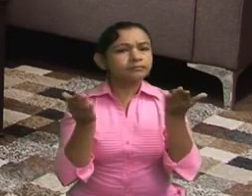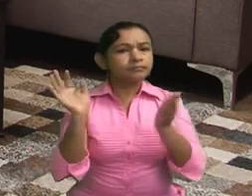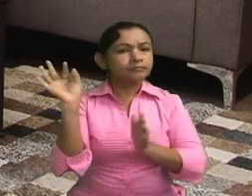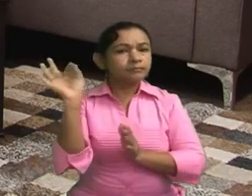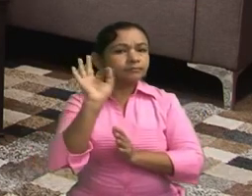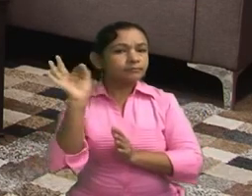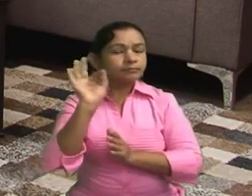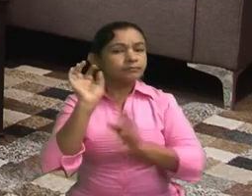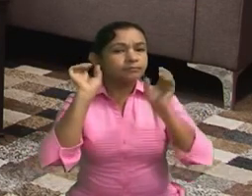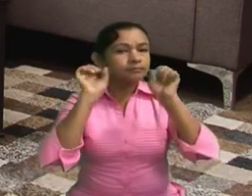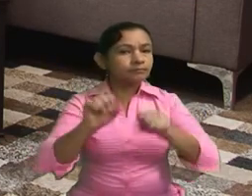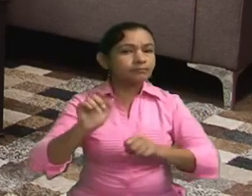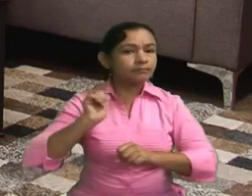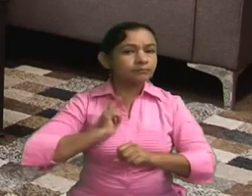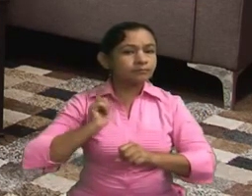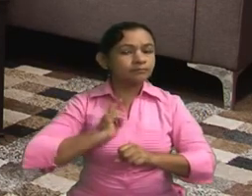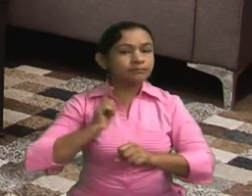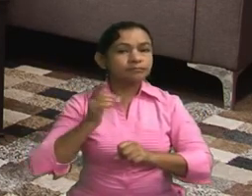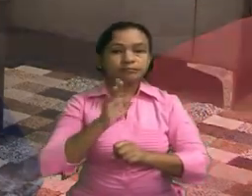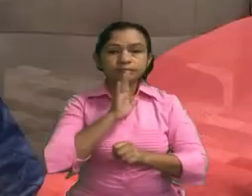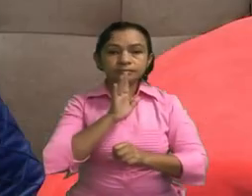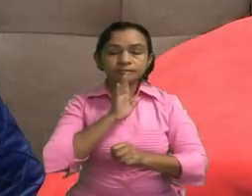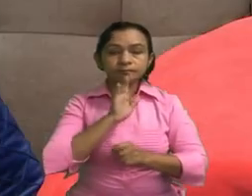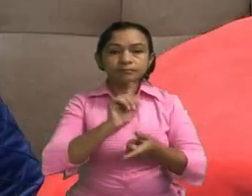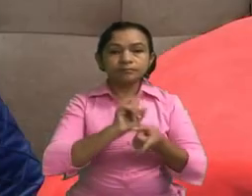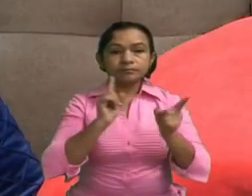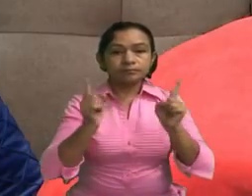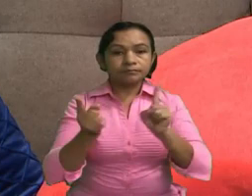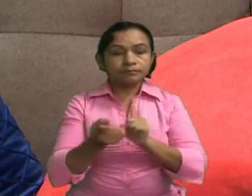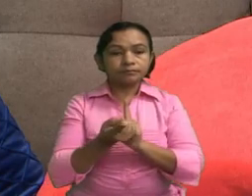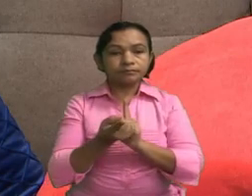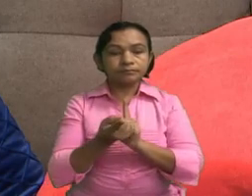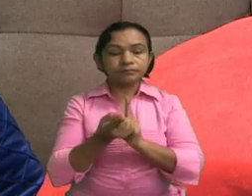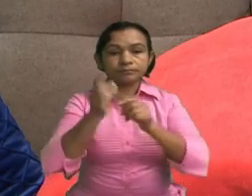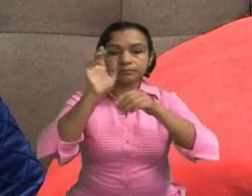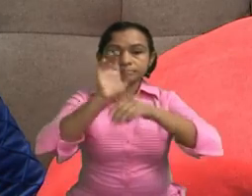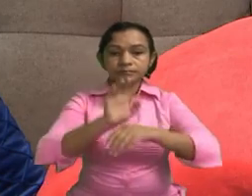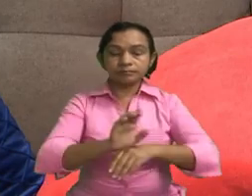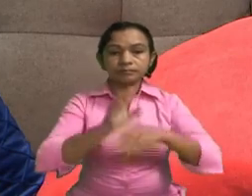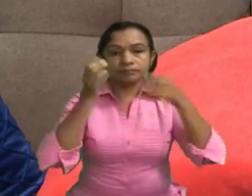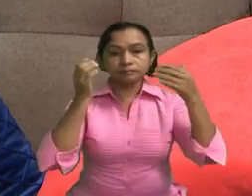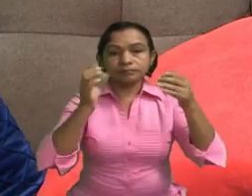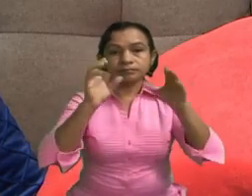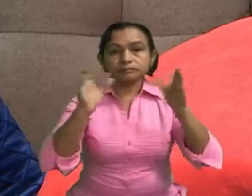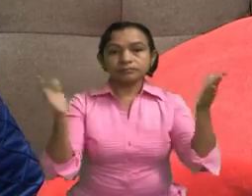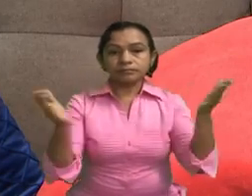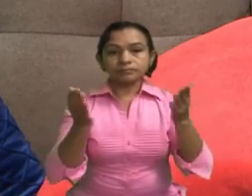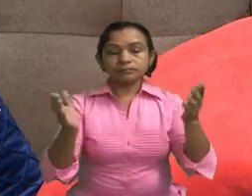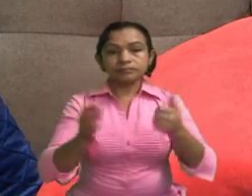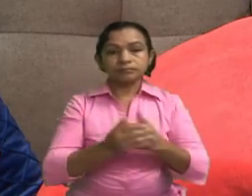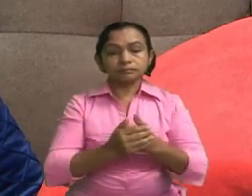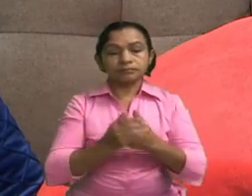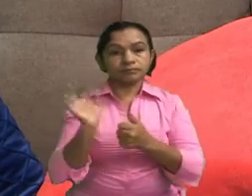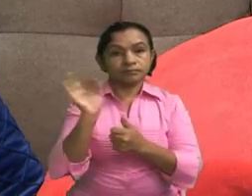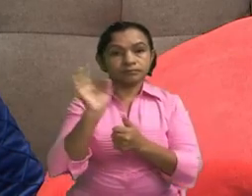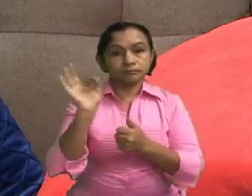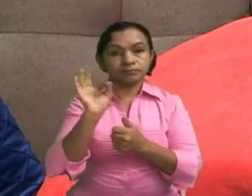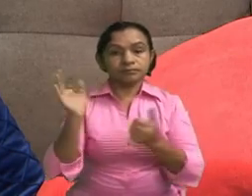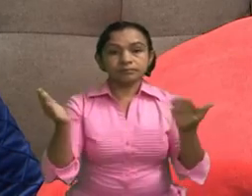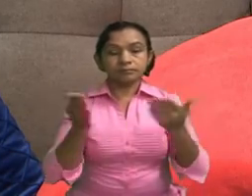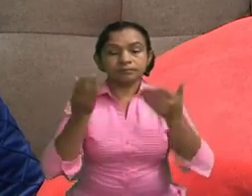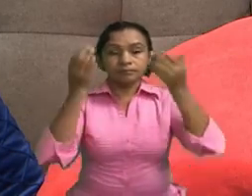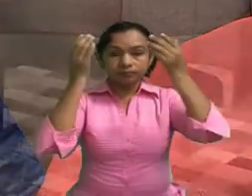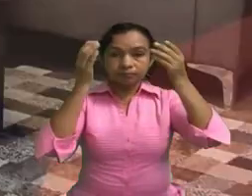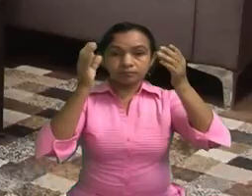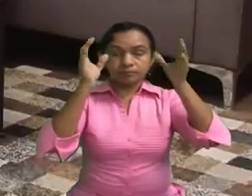podría conseguir esto? Pues porque habla de un cambio de costumbres, de cultura, de forma, bueno, de producción. El tema de la